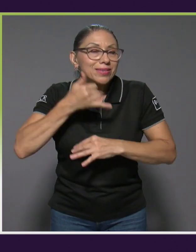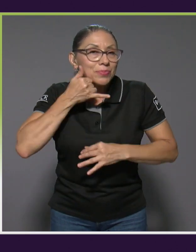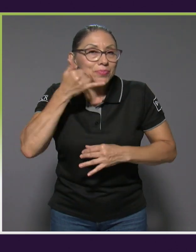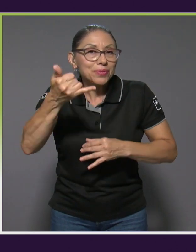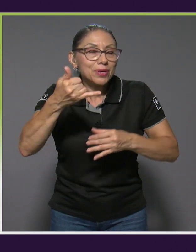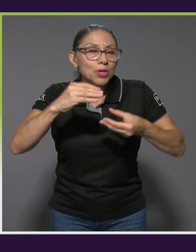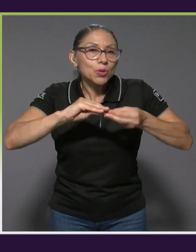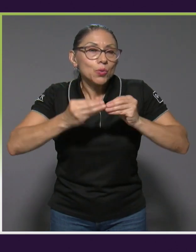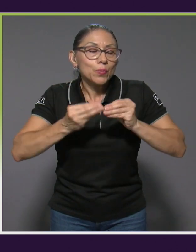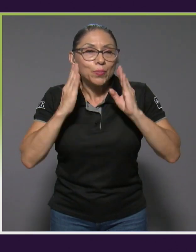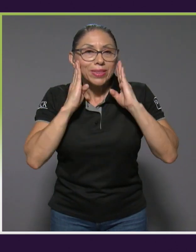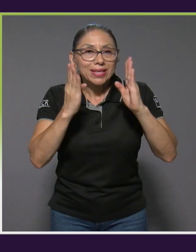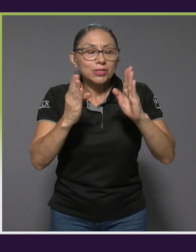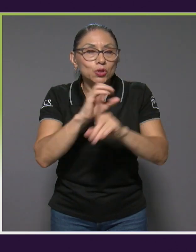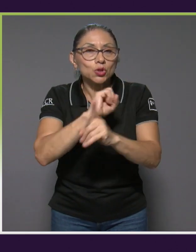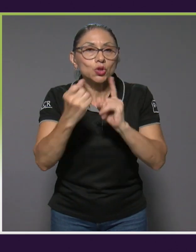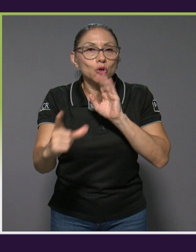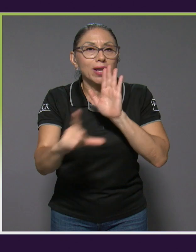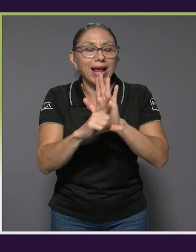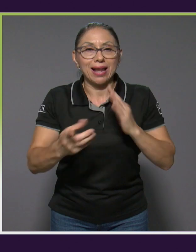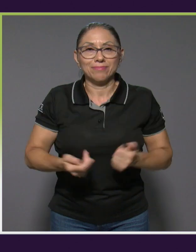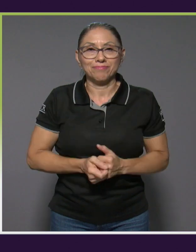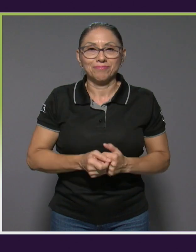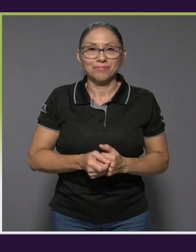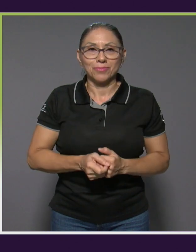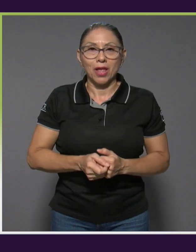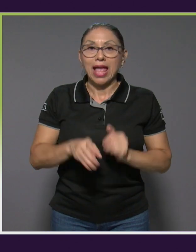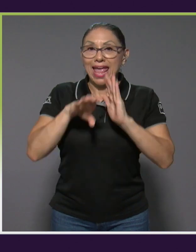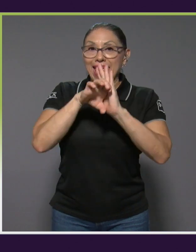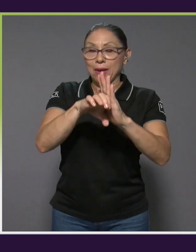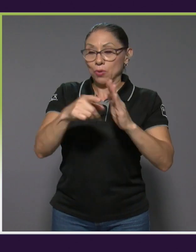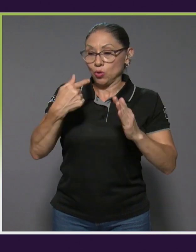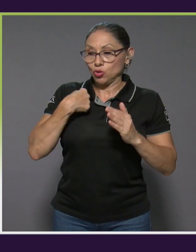atención sociolegal, ¿cómo puedo yo proponerme, verdad, como